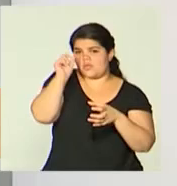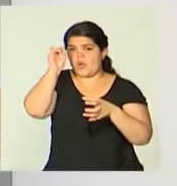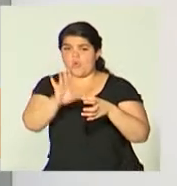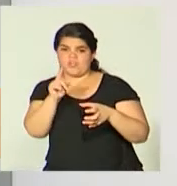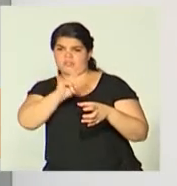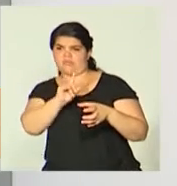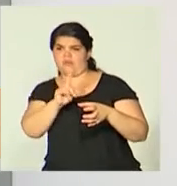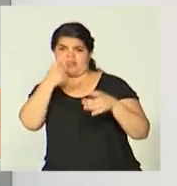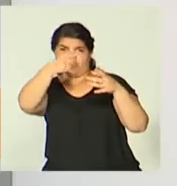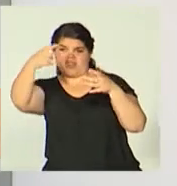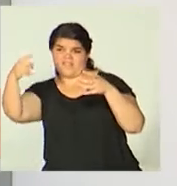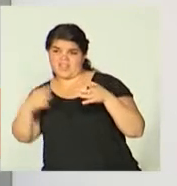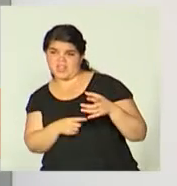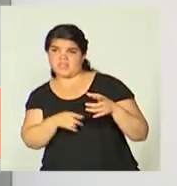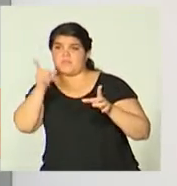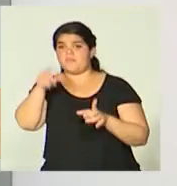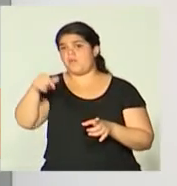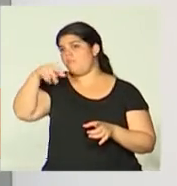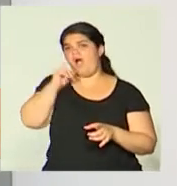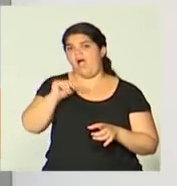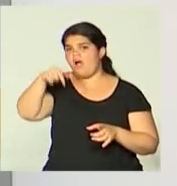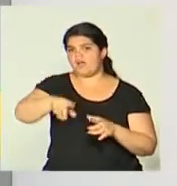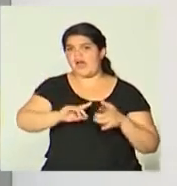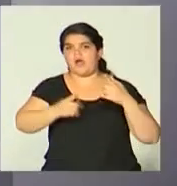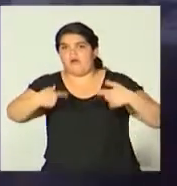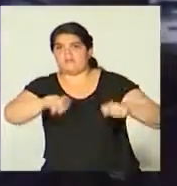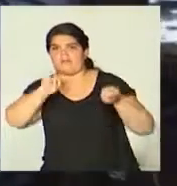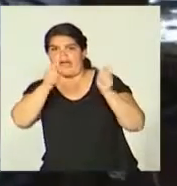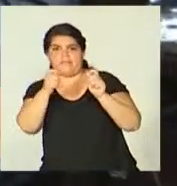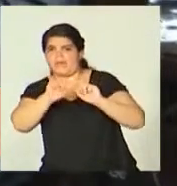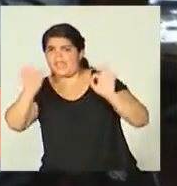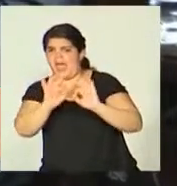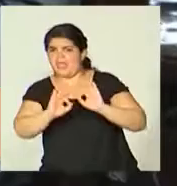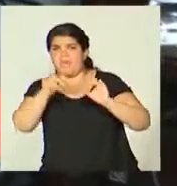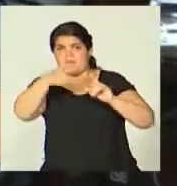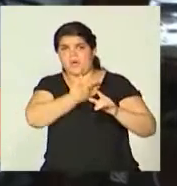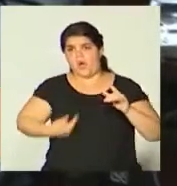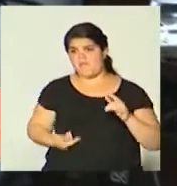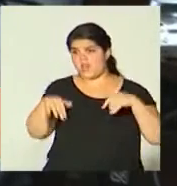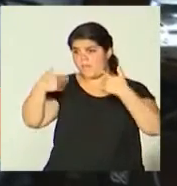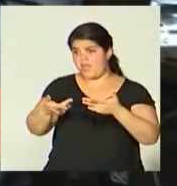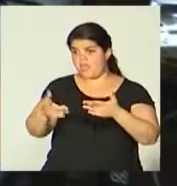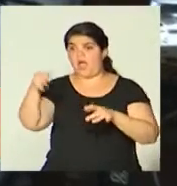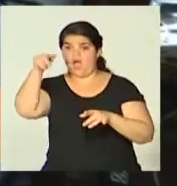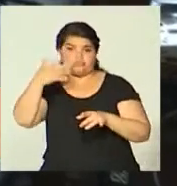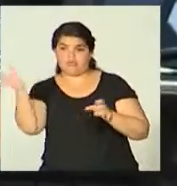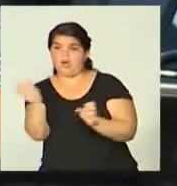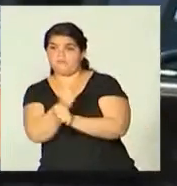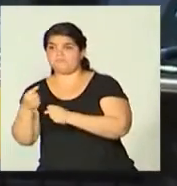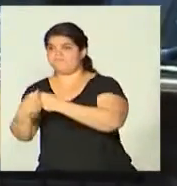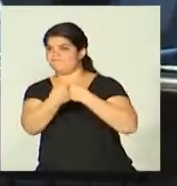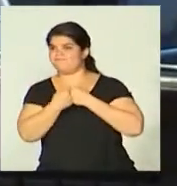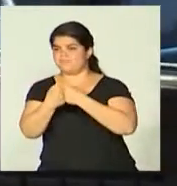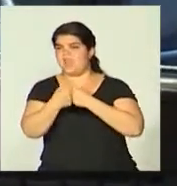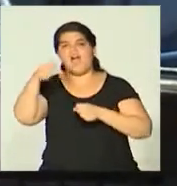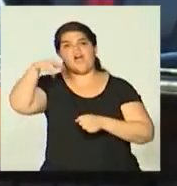todo, como hasta ahora, que no se le cambiaba ni una coma, que como lo enviaba el gobierno nacional se aprobaba, y ahora en más lo que viene es un